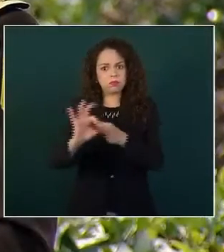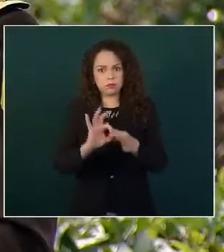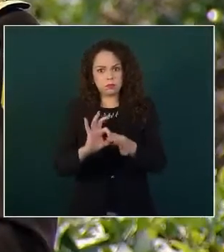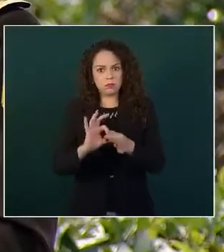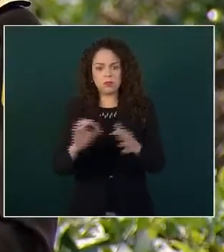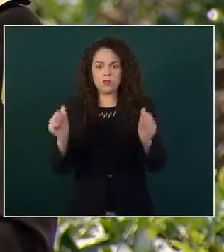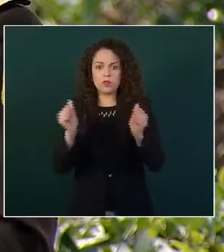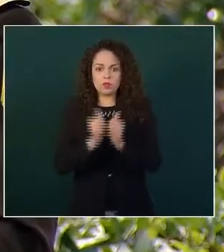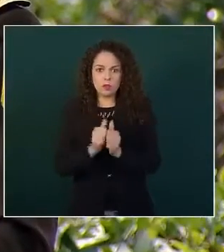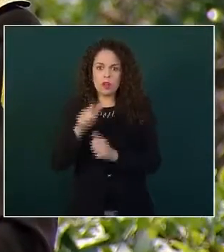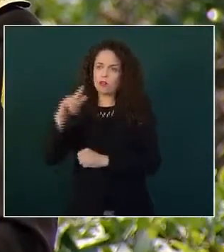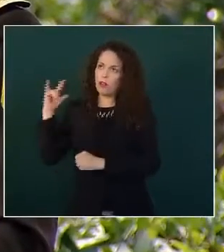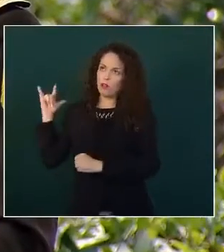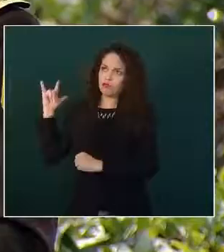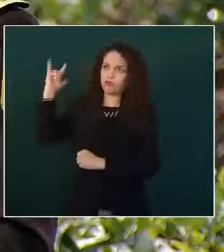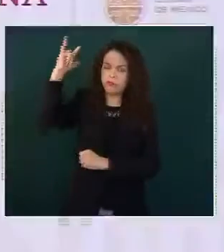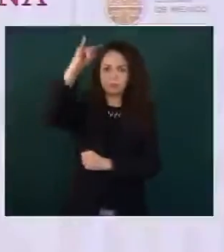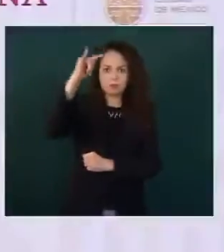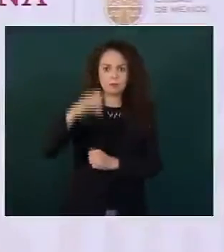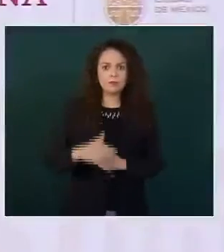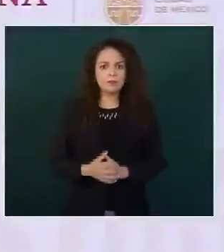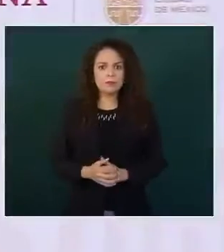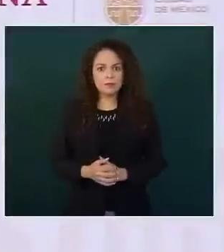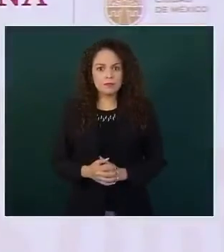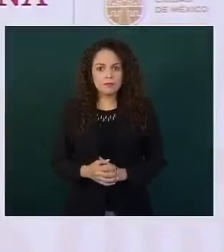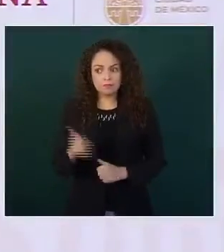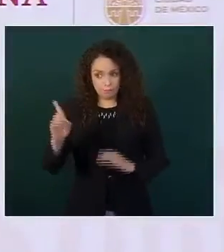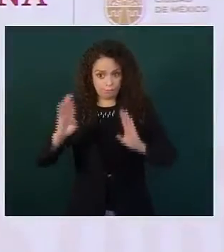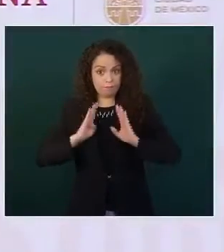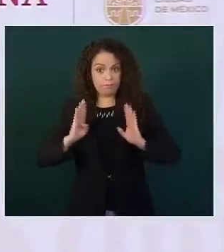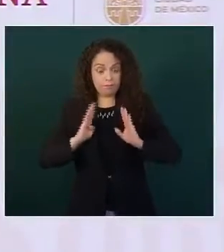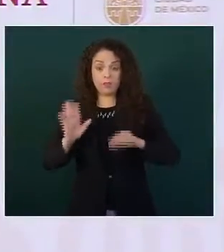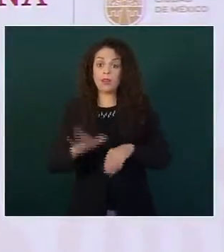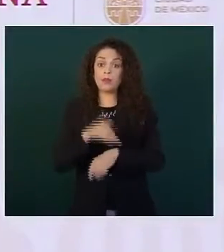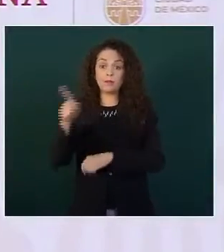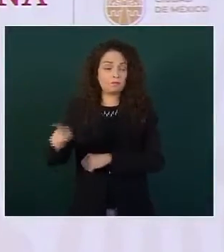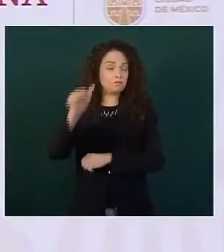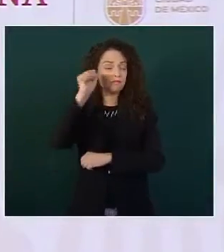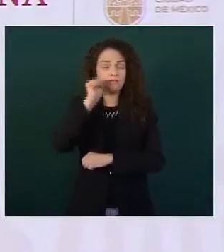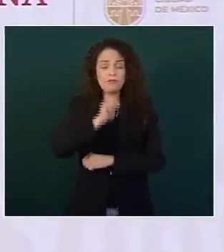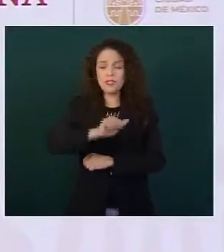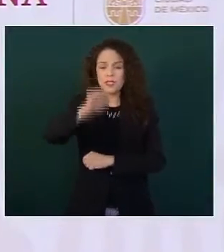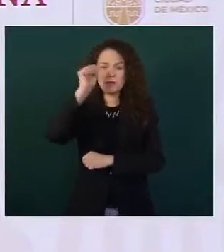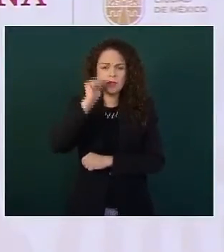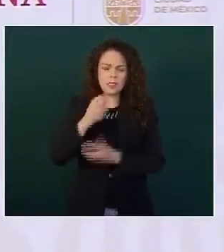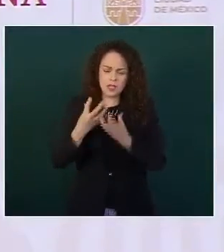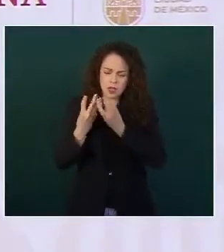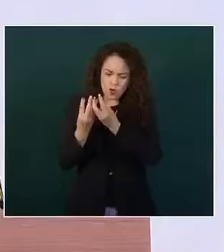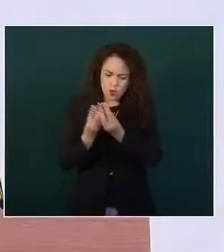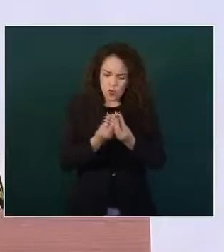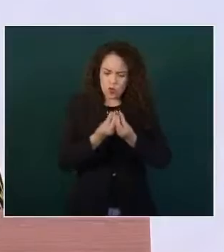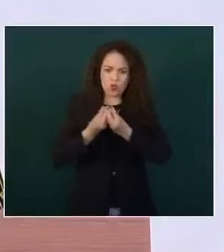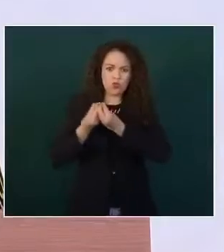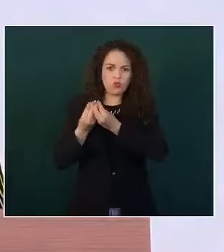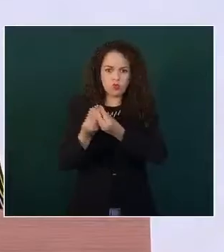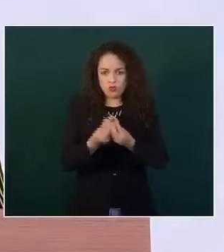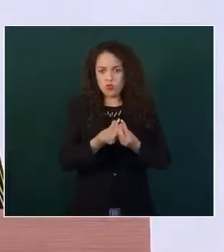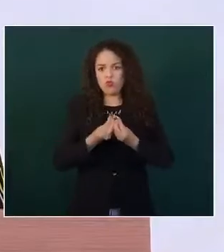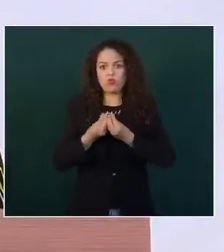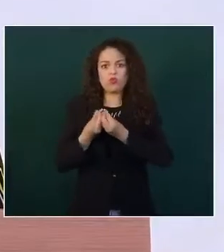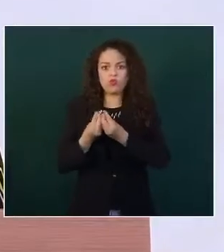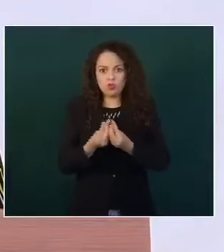Aérea, con quienes desde siempre hemos trabajado juntos,